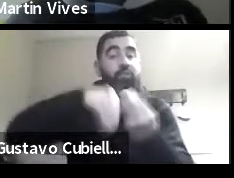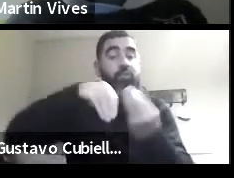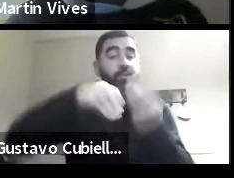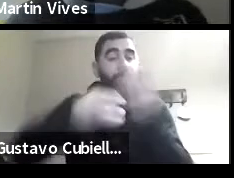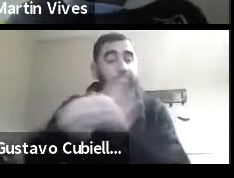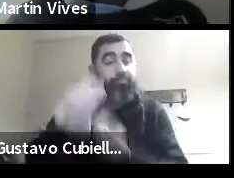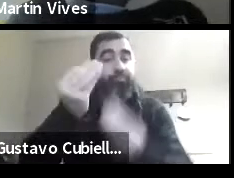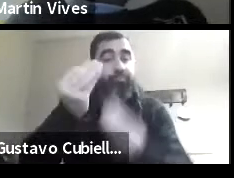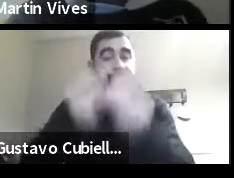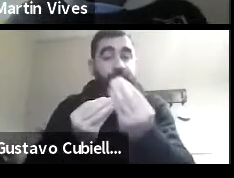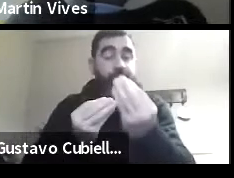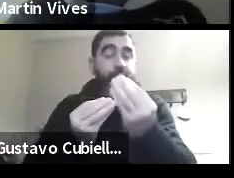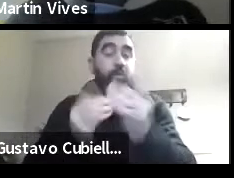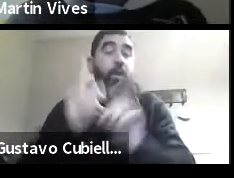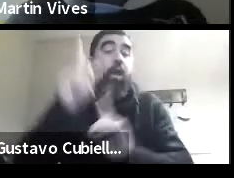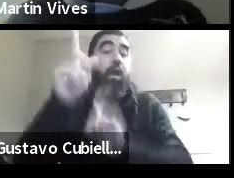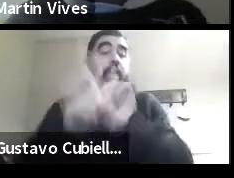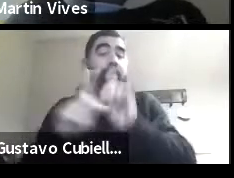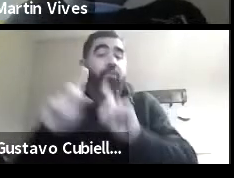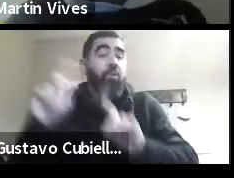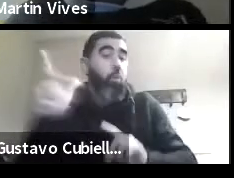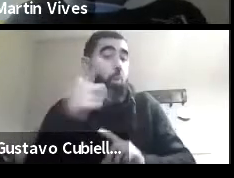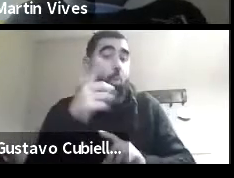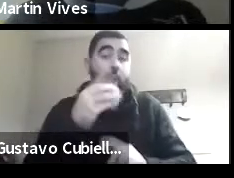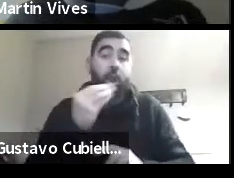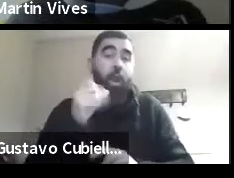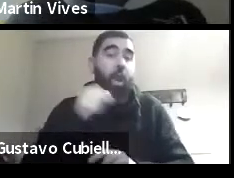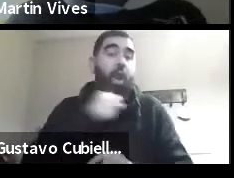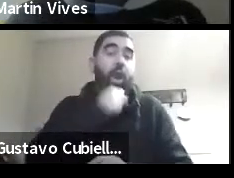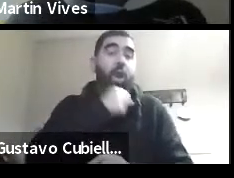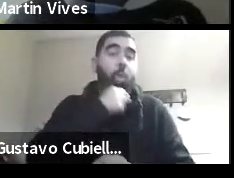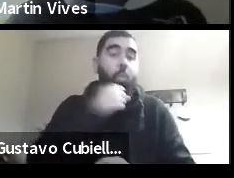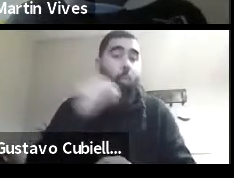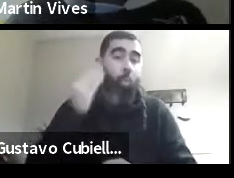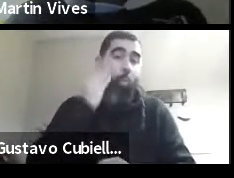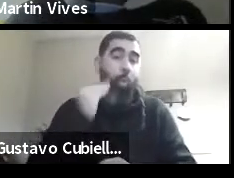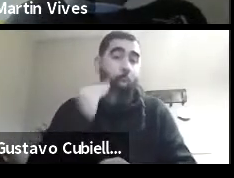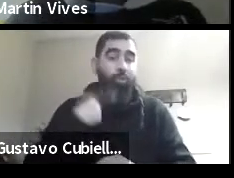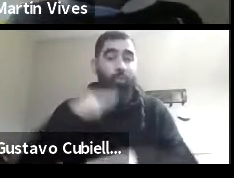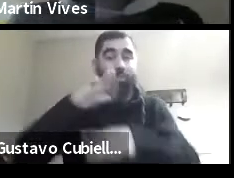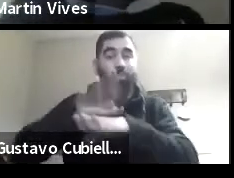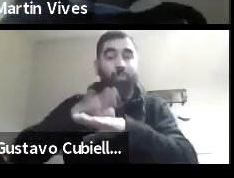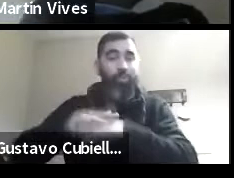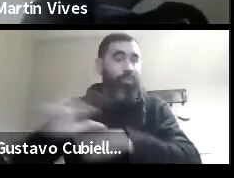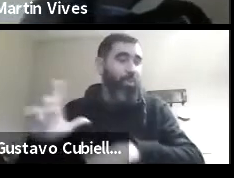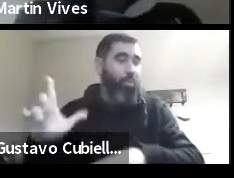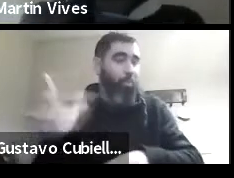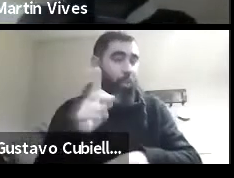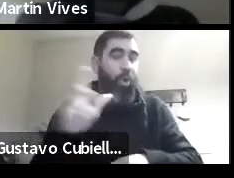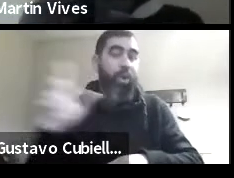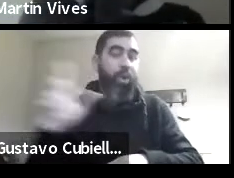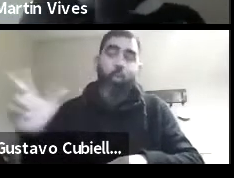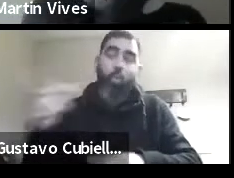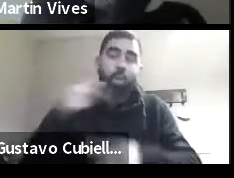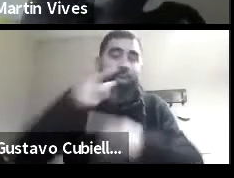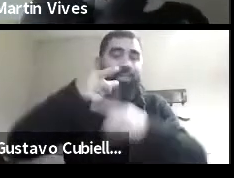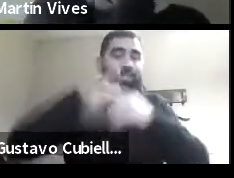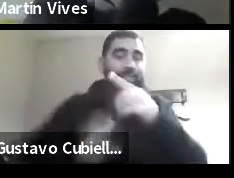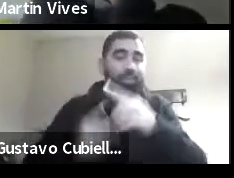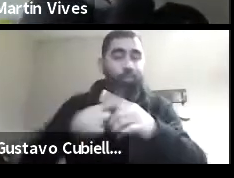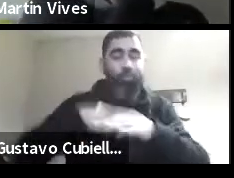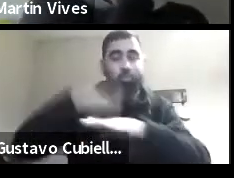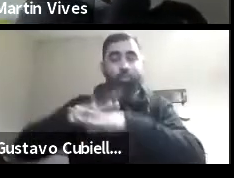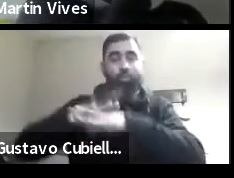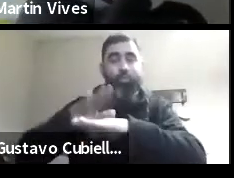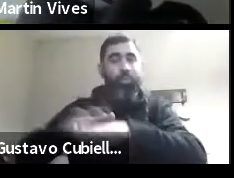O sea, muchas veces no hay abuelos que se animen a hacerse cargo, no hay tíos que se animen a hacerse cargo